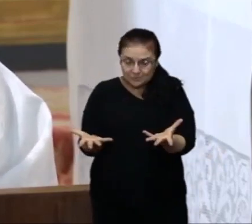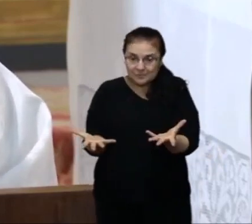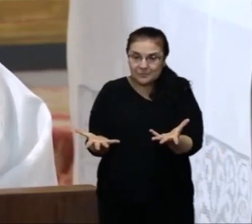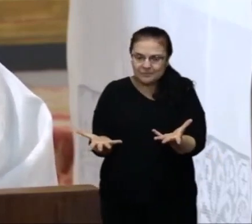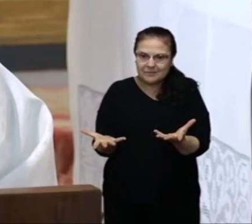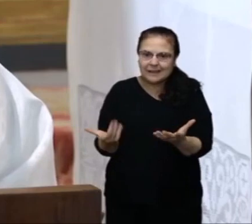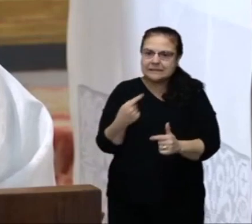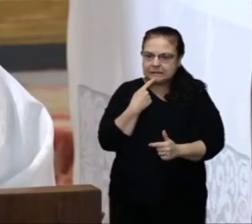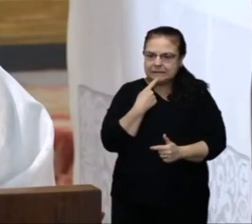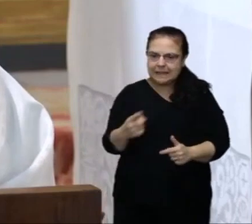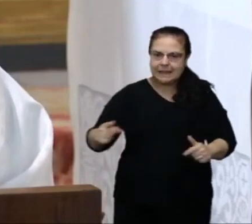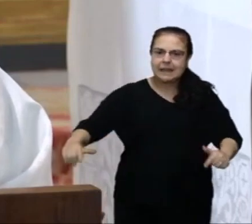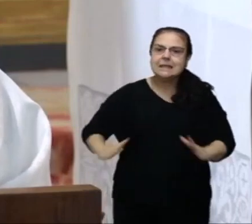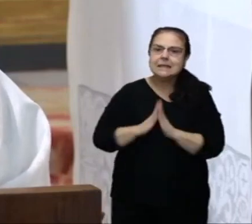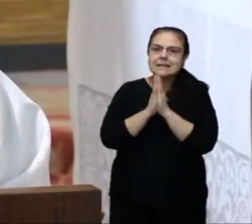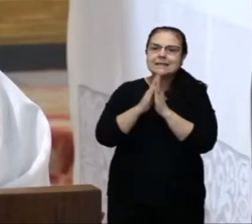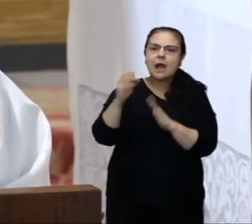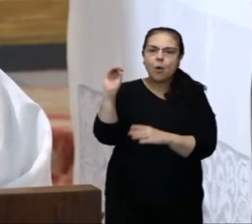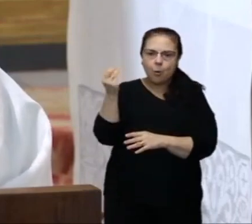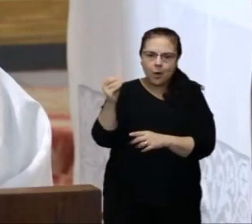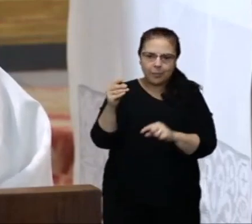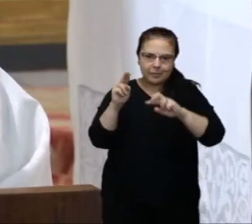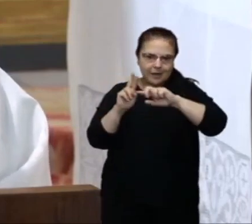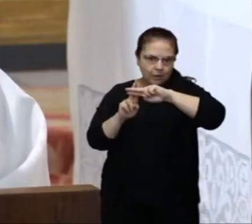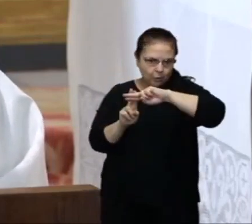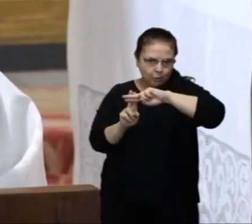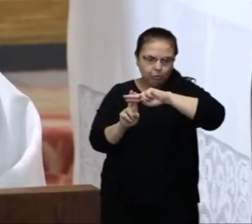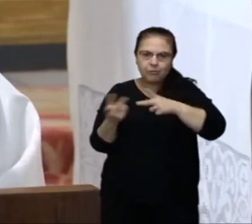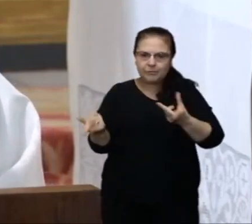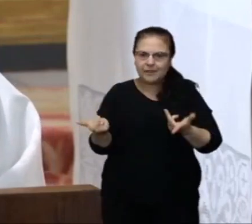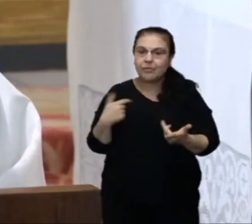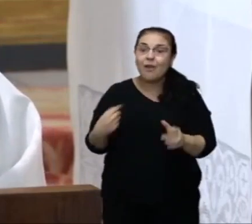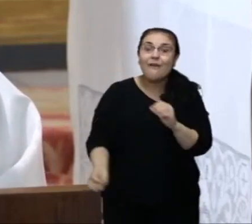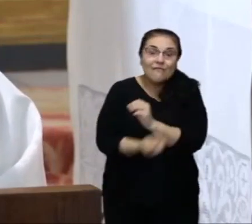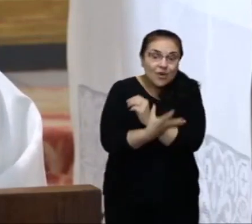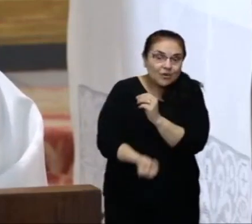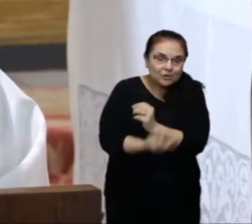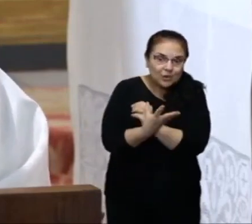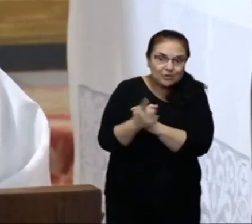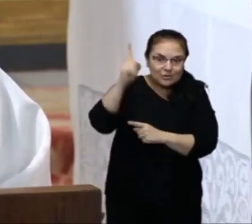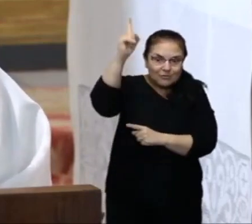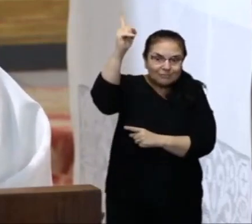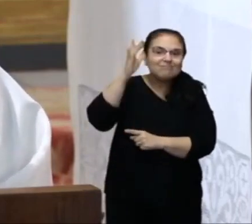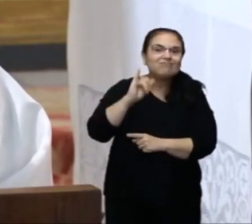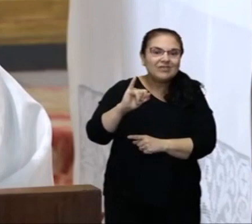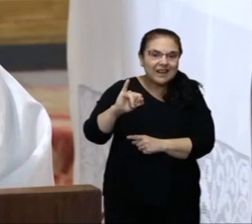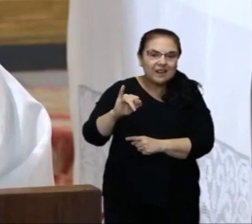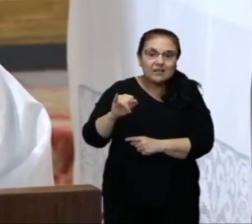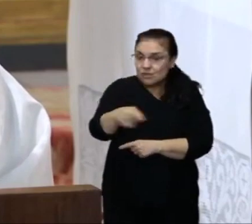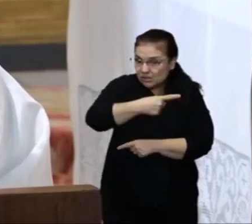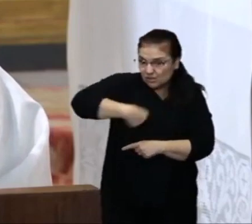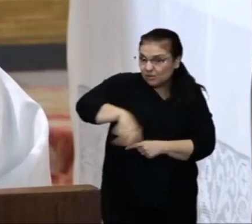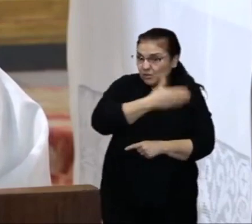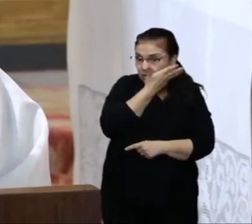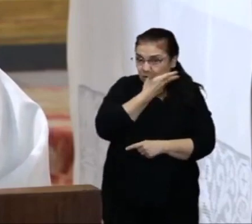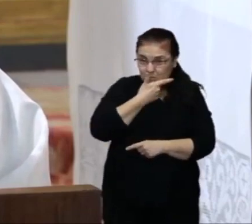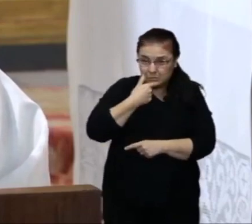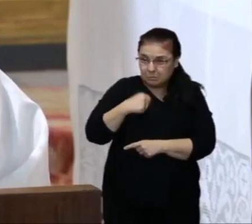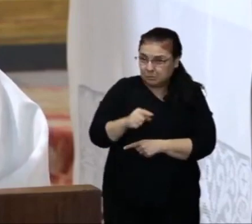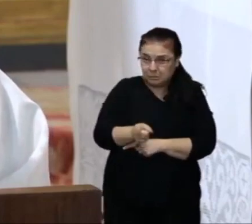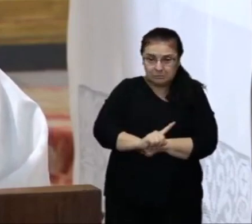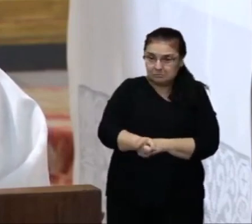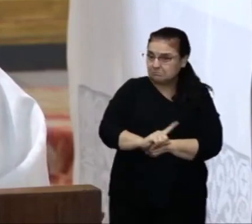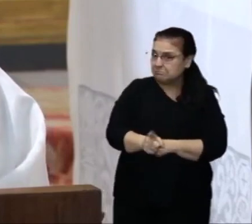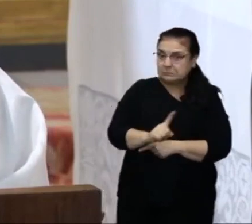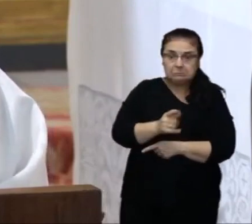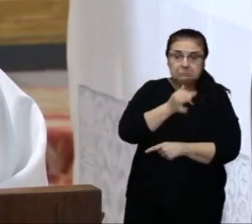Juan de la Cruz, de los frutos que Dios tiene y que no conocemos y continuamente tenemos que